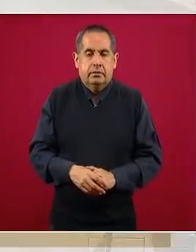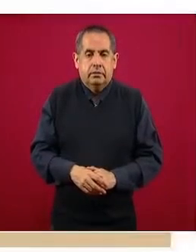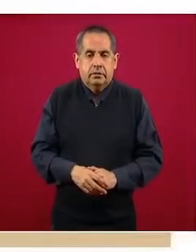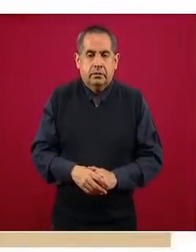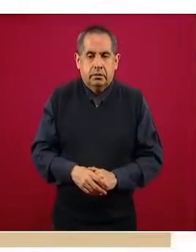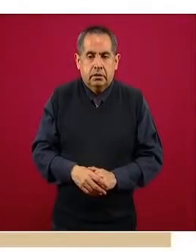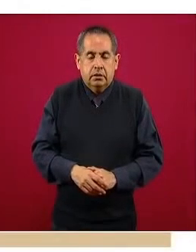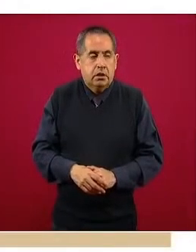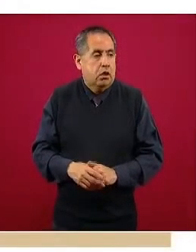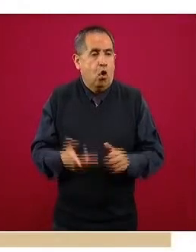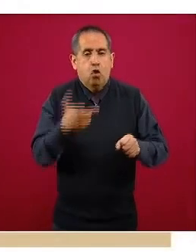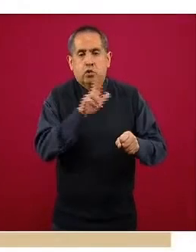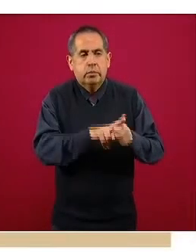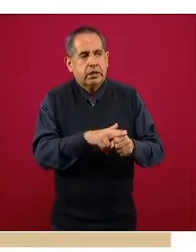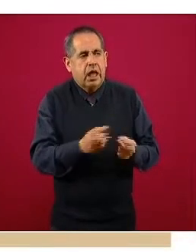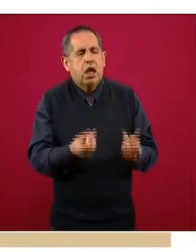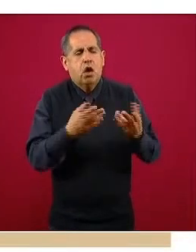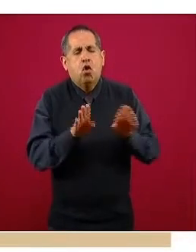La ocupación hospitalaria.